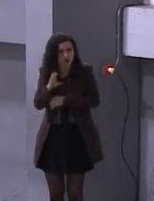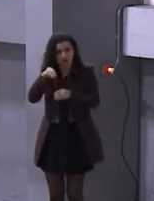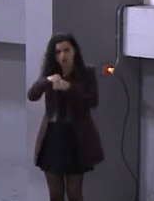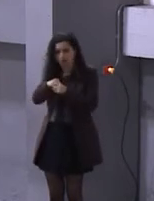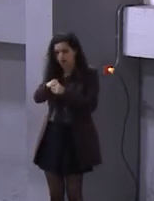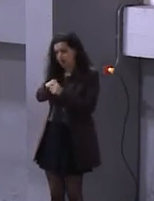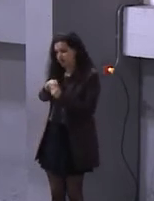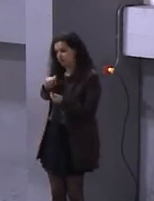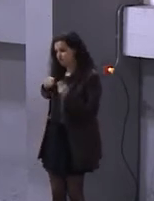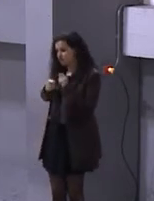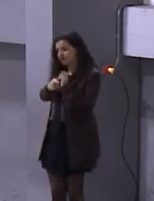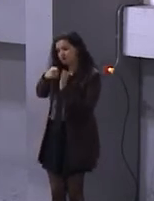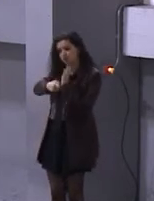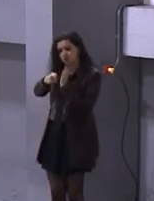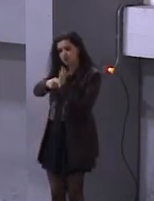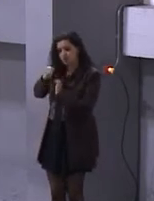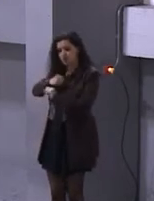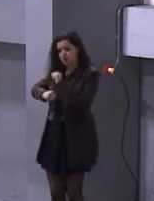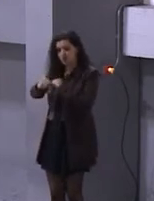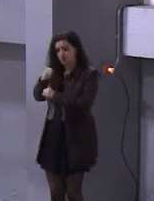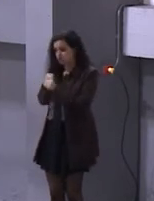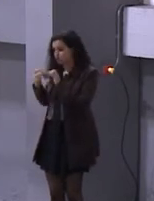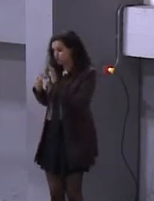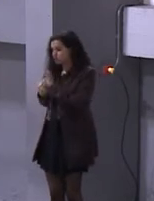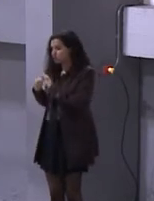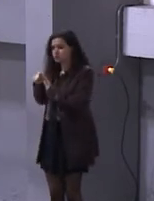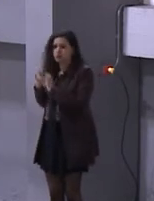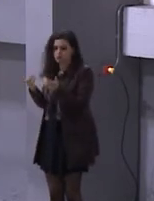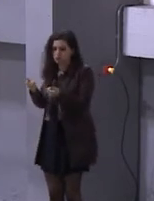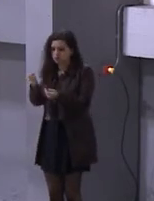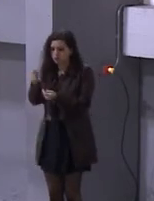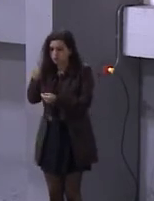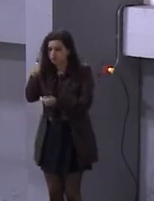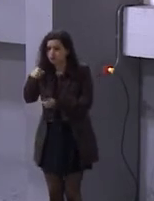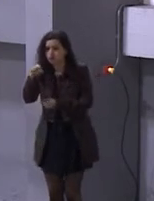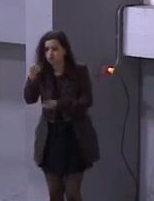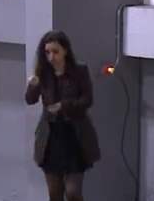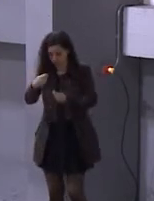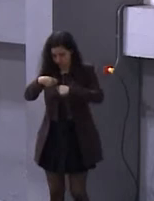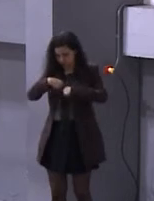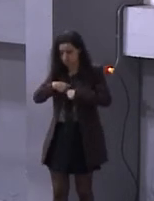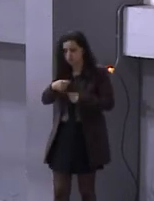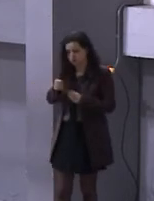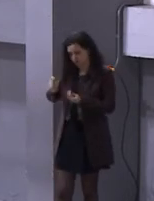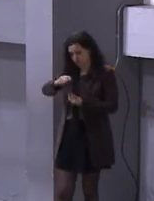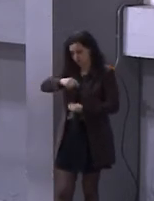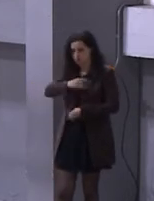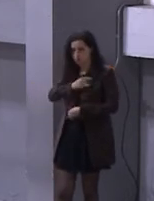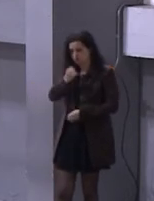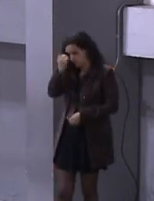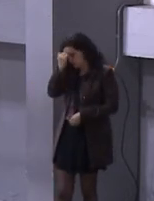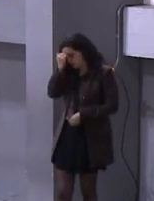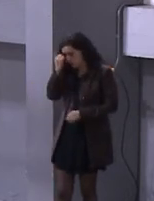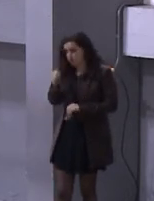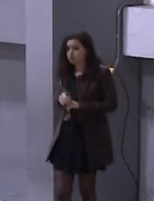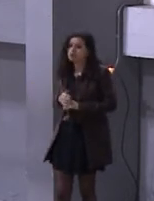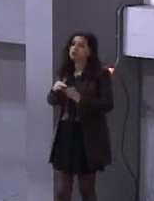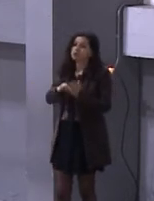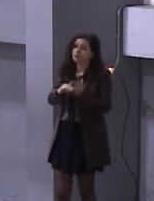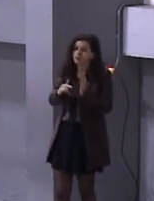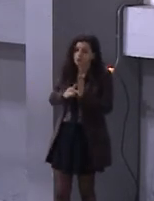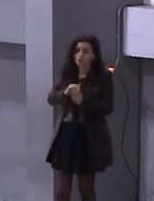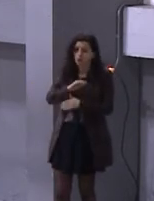tributaria de 2016 pudiera llegar a la Universidad Pedagógica Nacional. Es decir, que todas